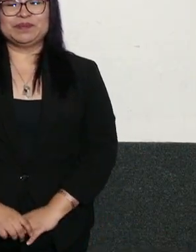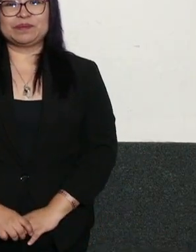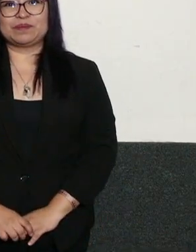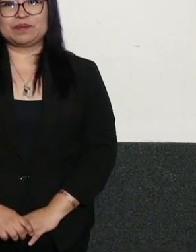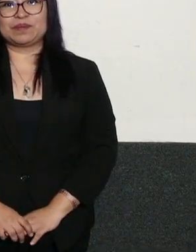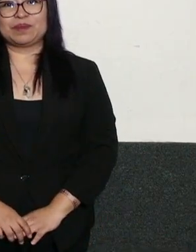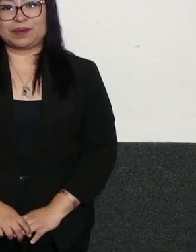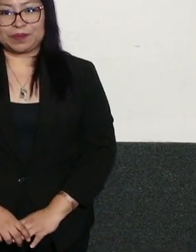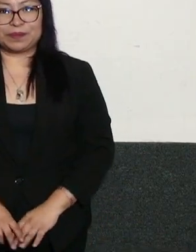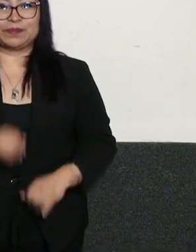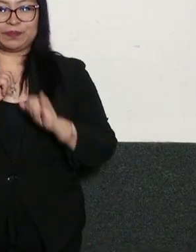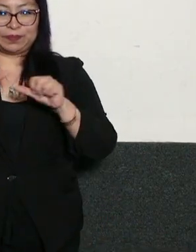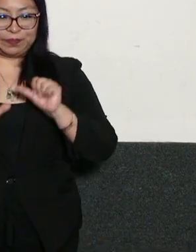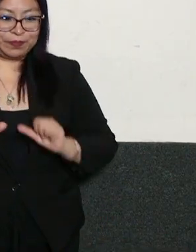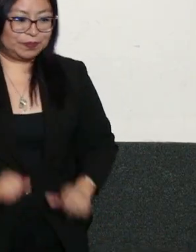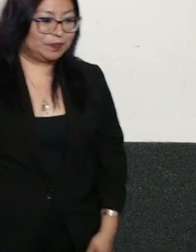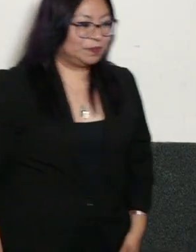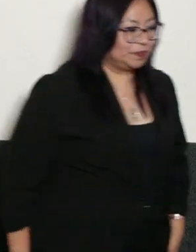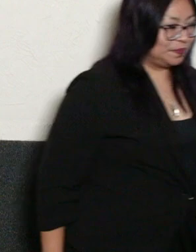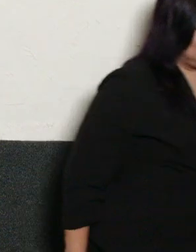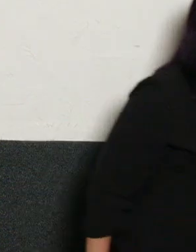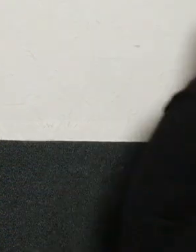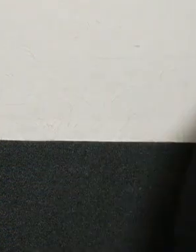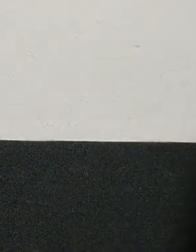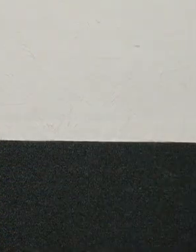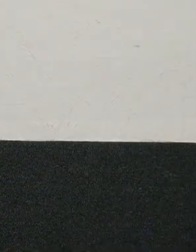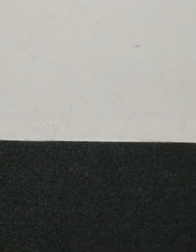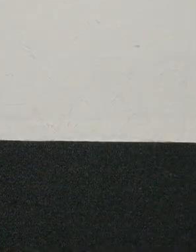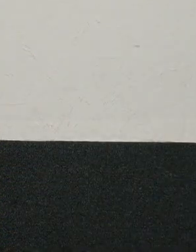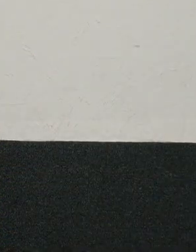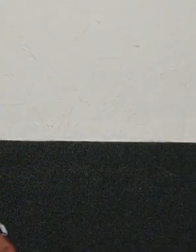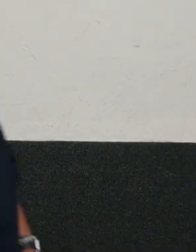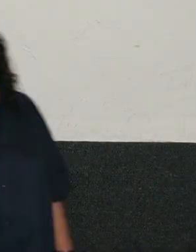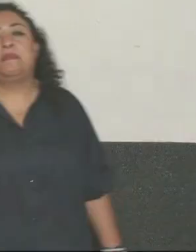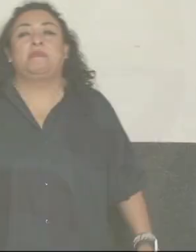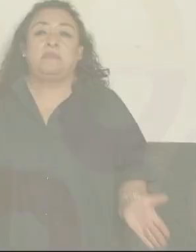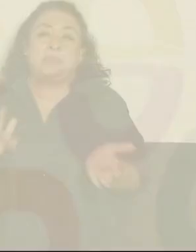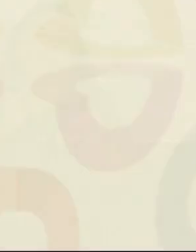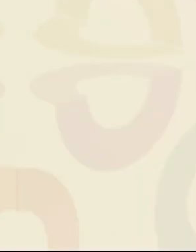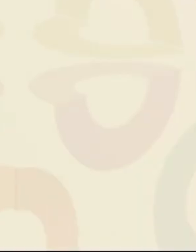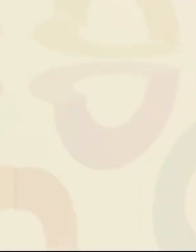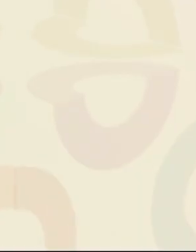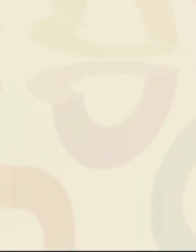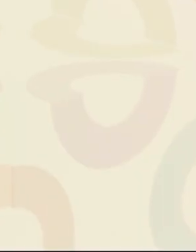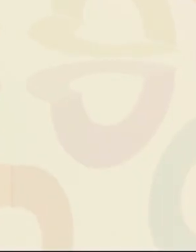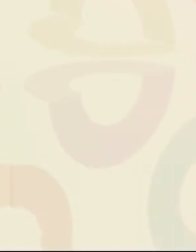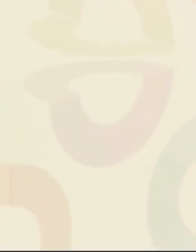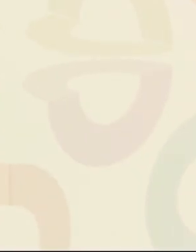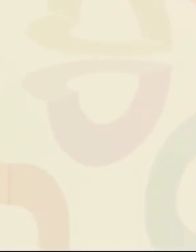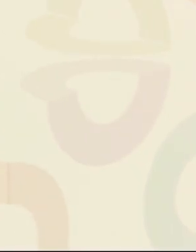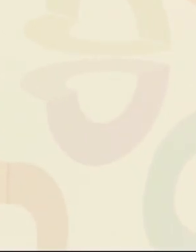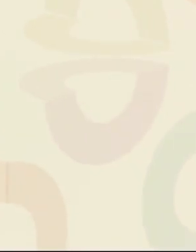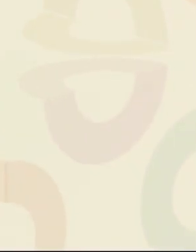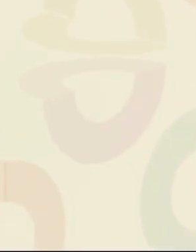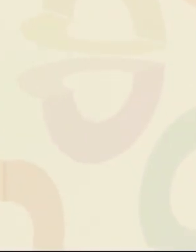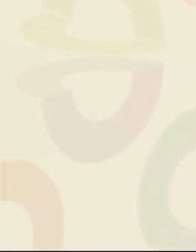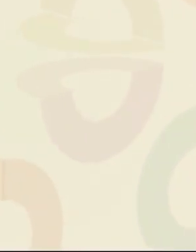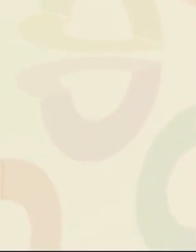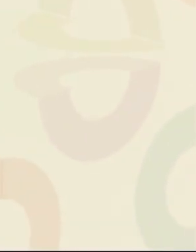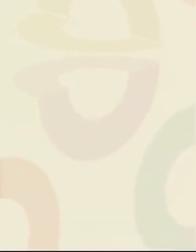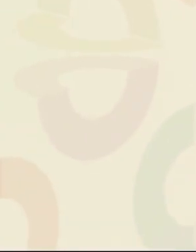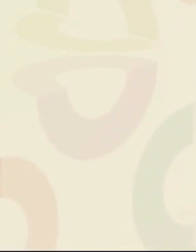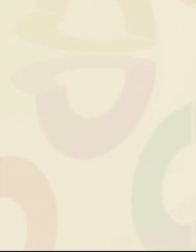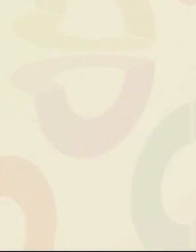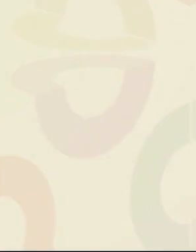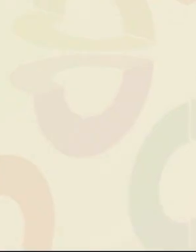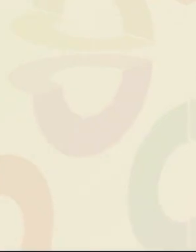Edgar, muchísimas gracias, tocayo, por esta muy buena presentación, y pues nos quedamos con